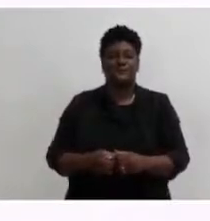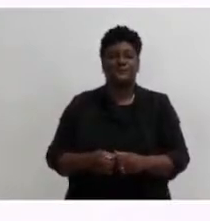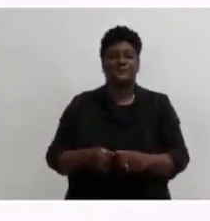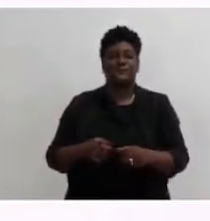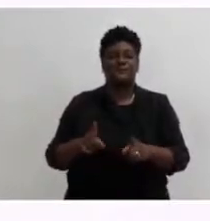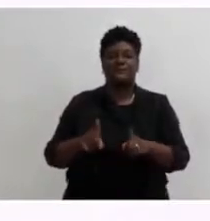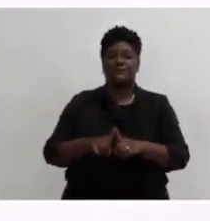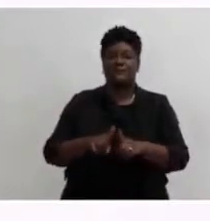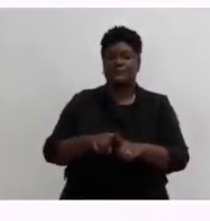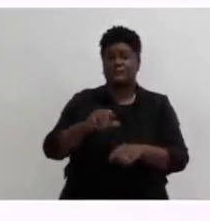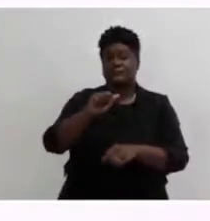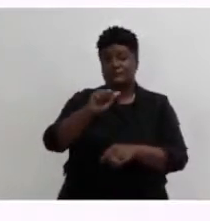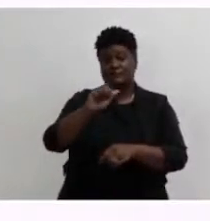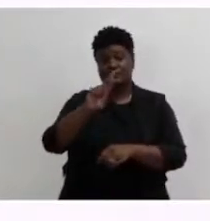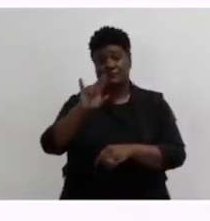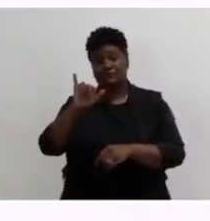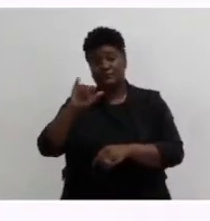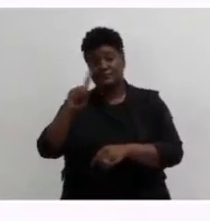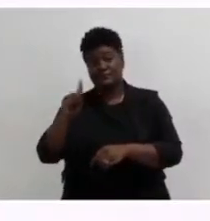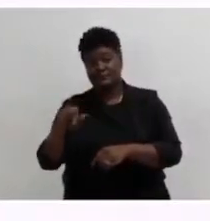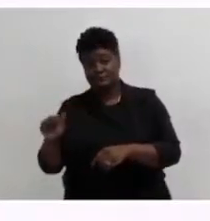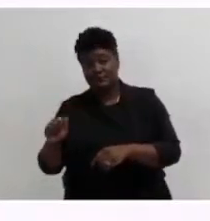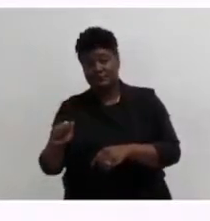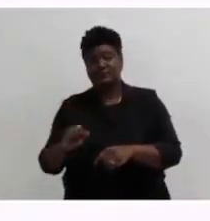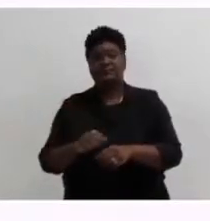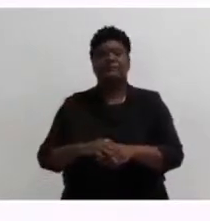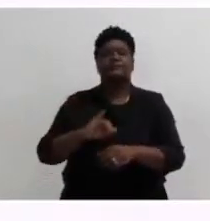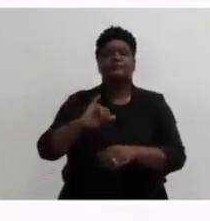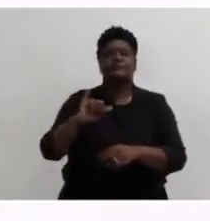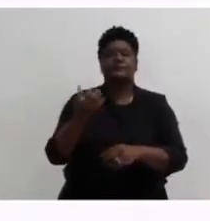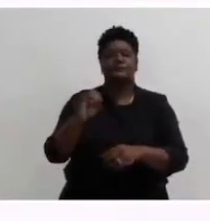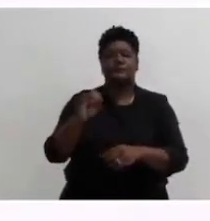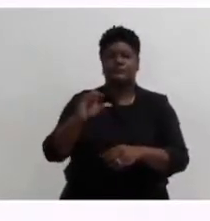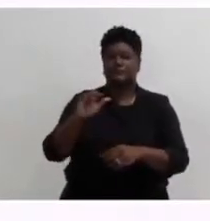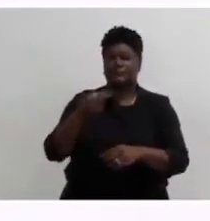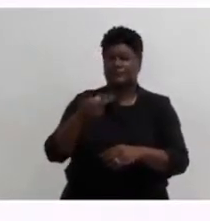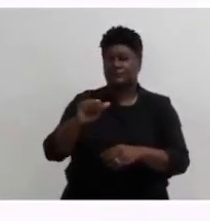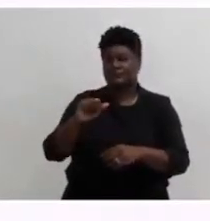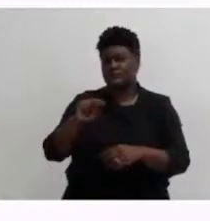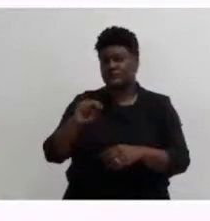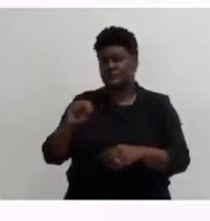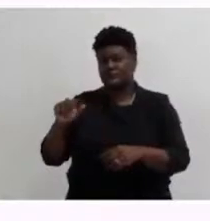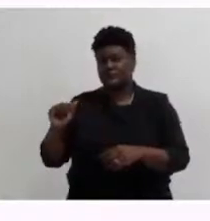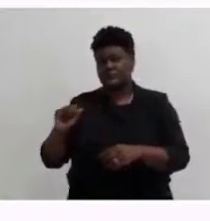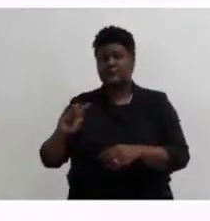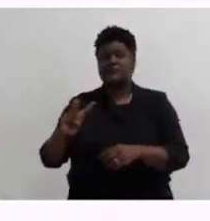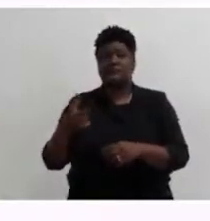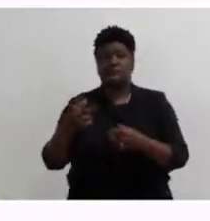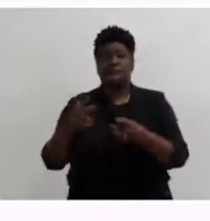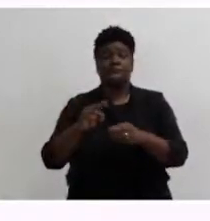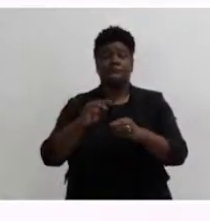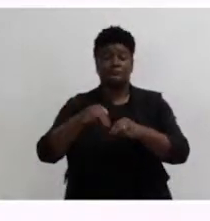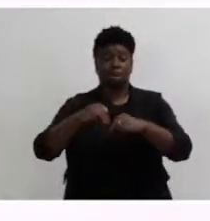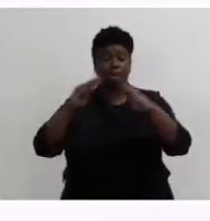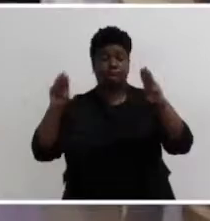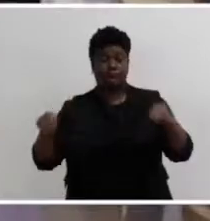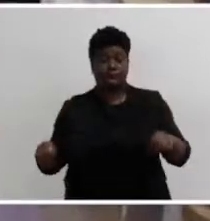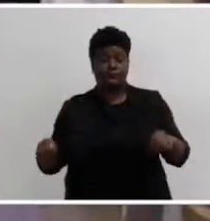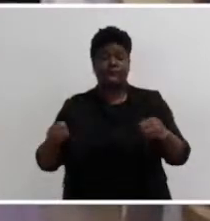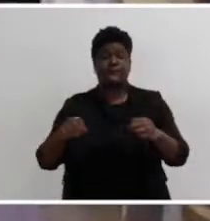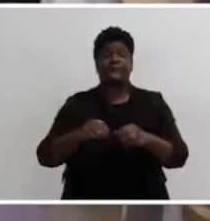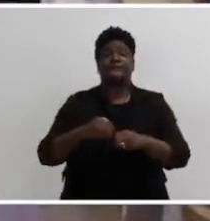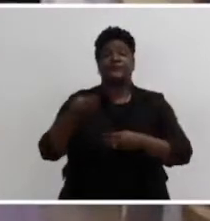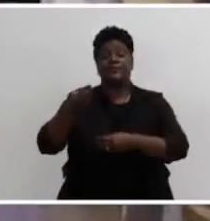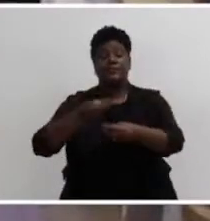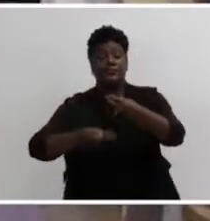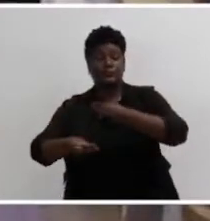José Gior Ariza, a Johannes Kellner, viceministro de Industria, Comercio y MIPYME, a los estudiantes de todas